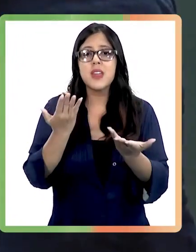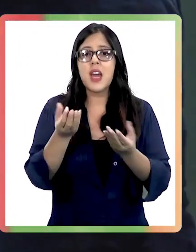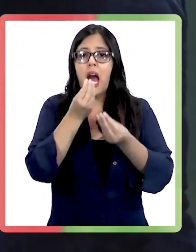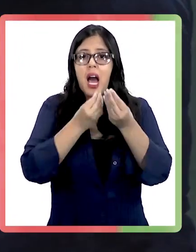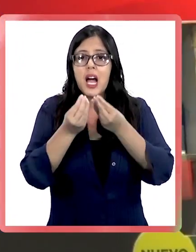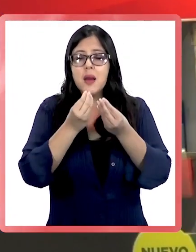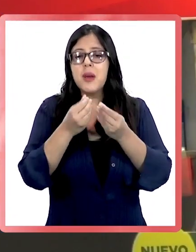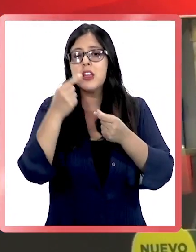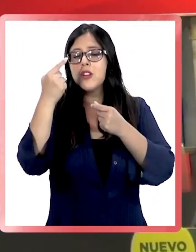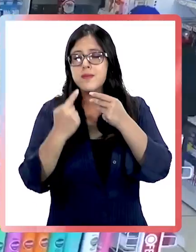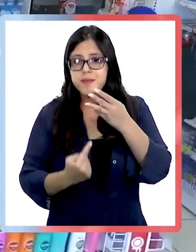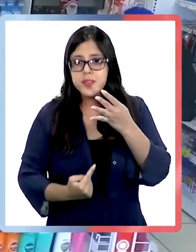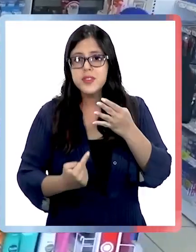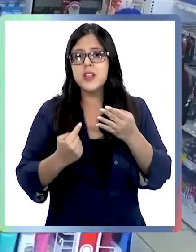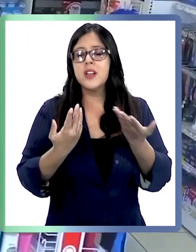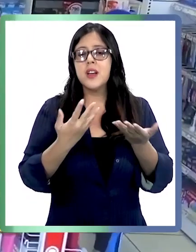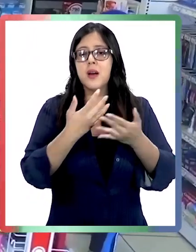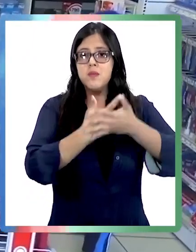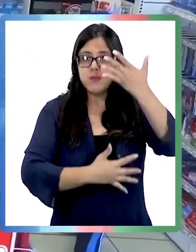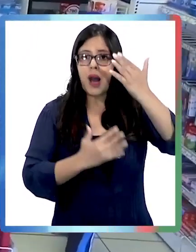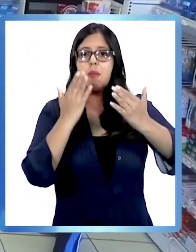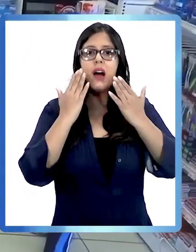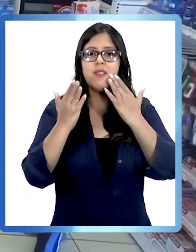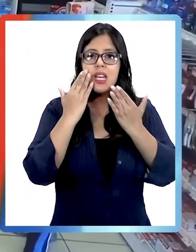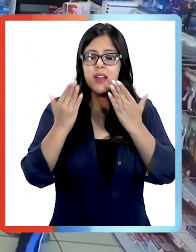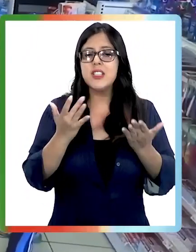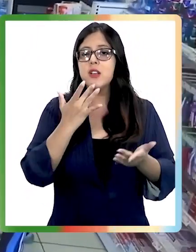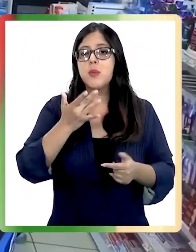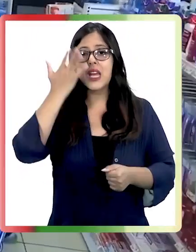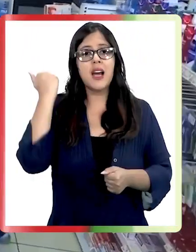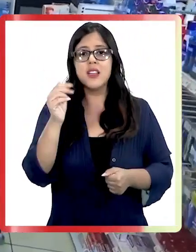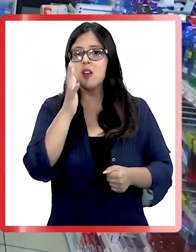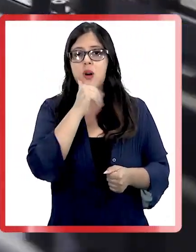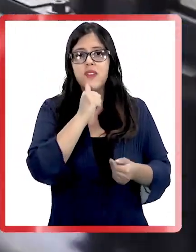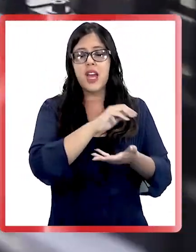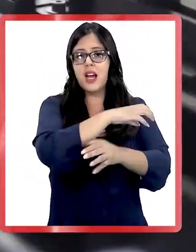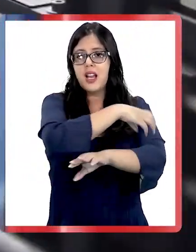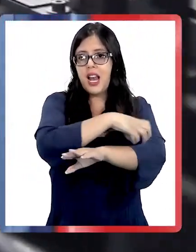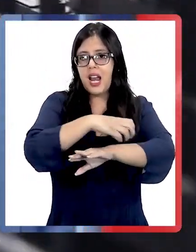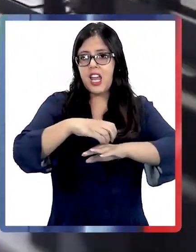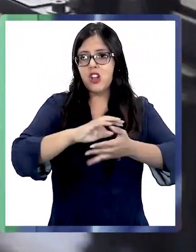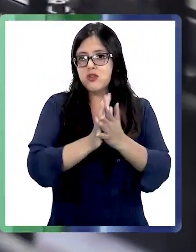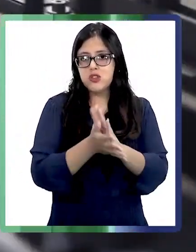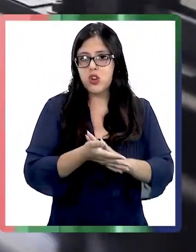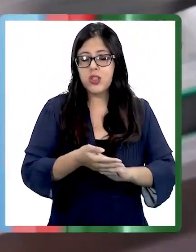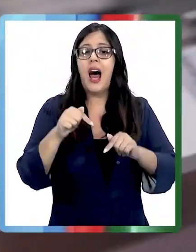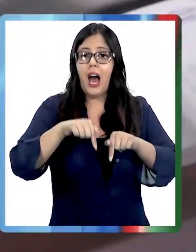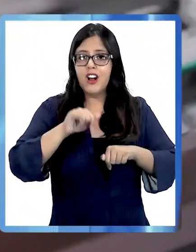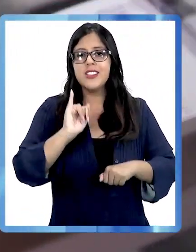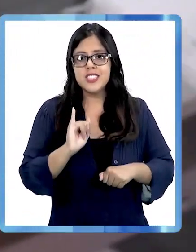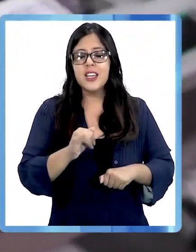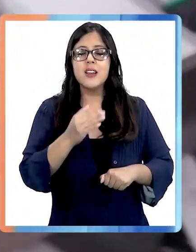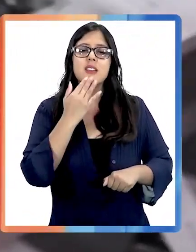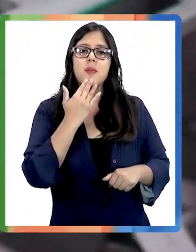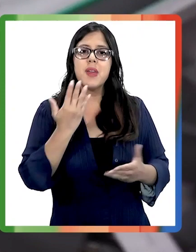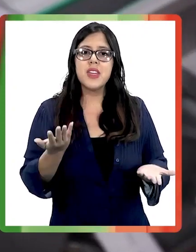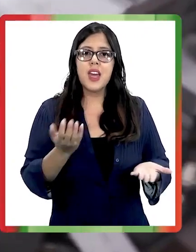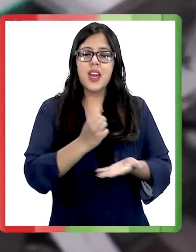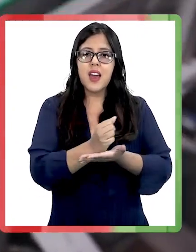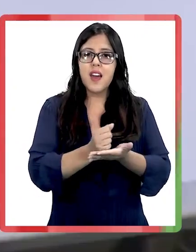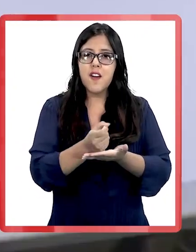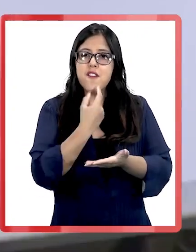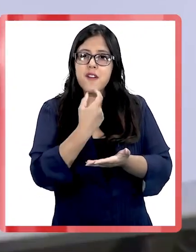se incorporan. Se amplía el área beneficiada porque antes no estaba en todas las regiones, ahora está en todas las regiones del país,